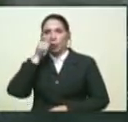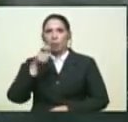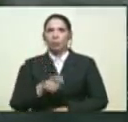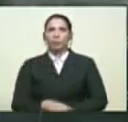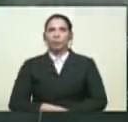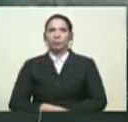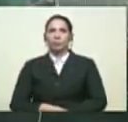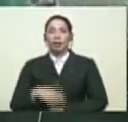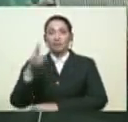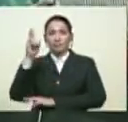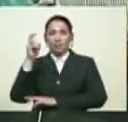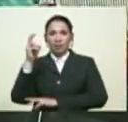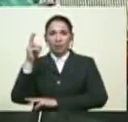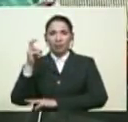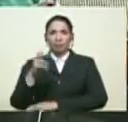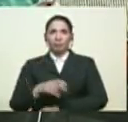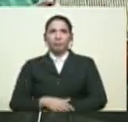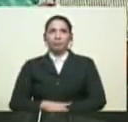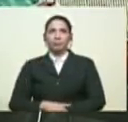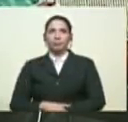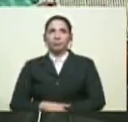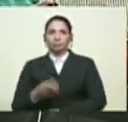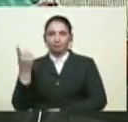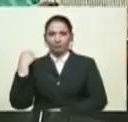El viernes